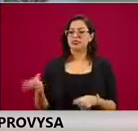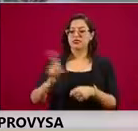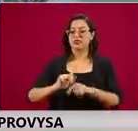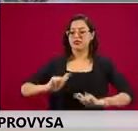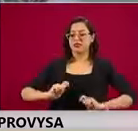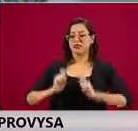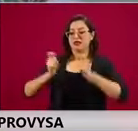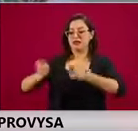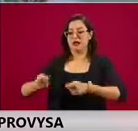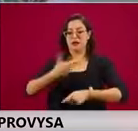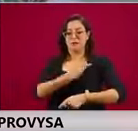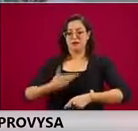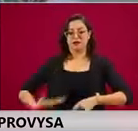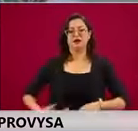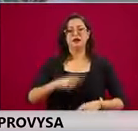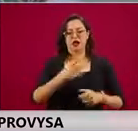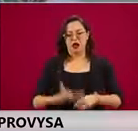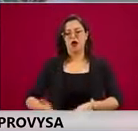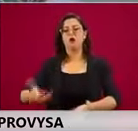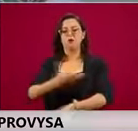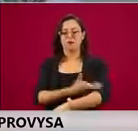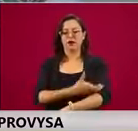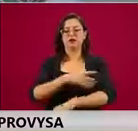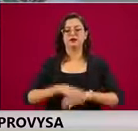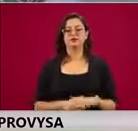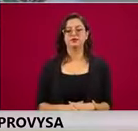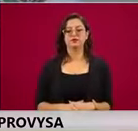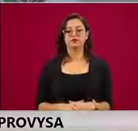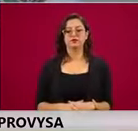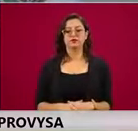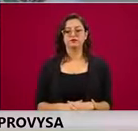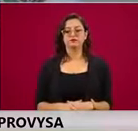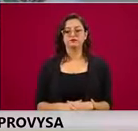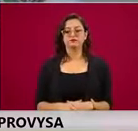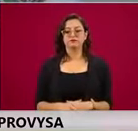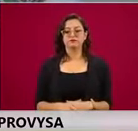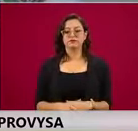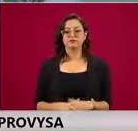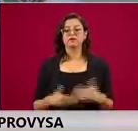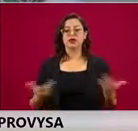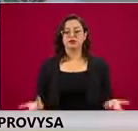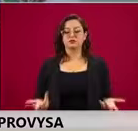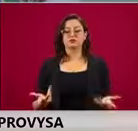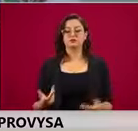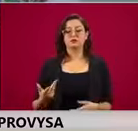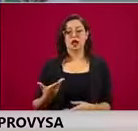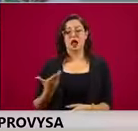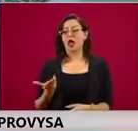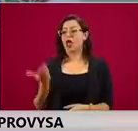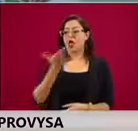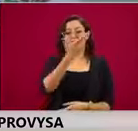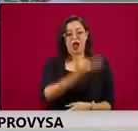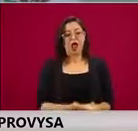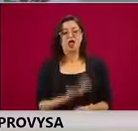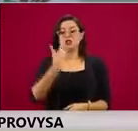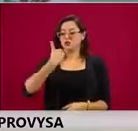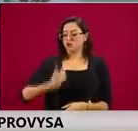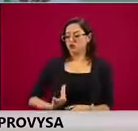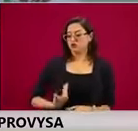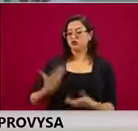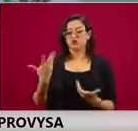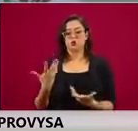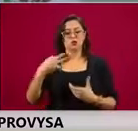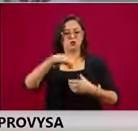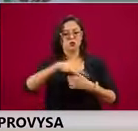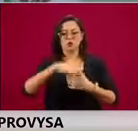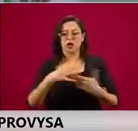posesión. Ambos hemos sido electos para luchar contra la corrupción, regresarle